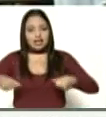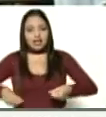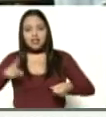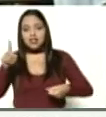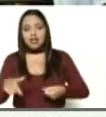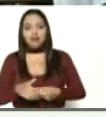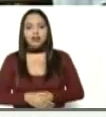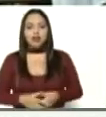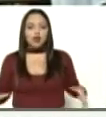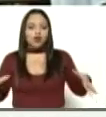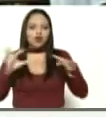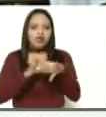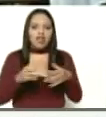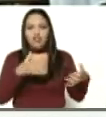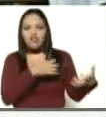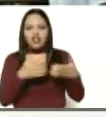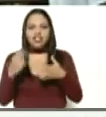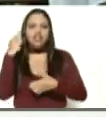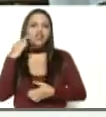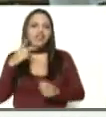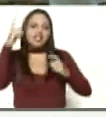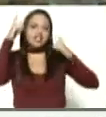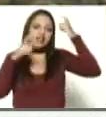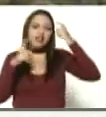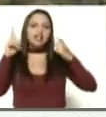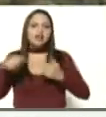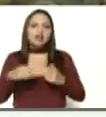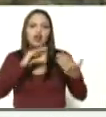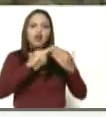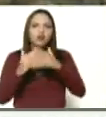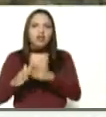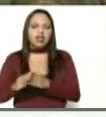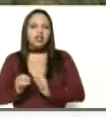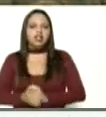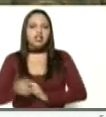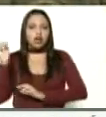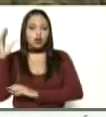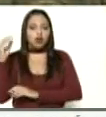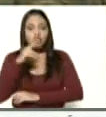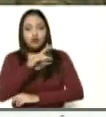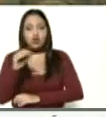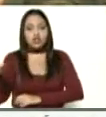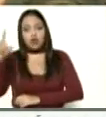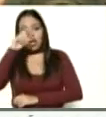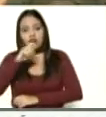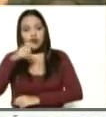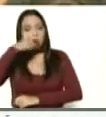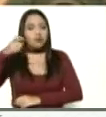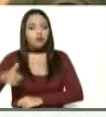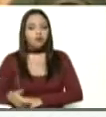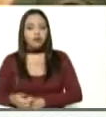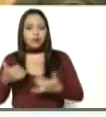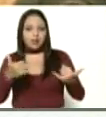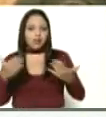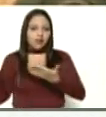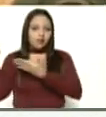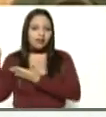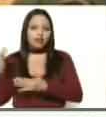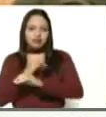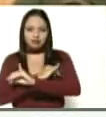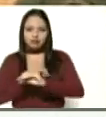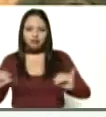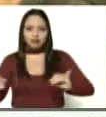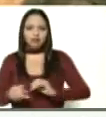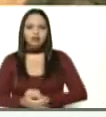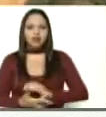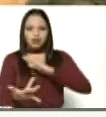unidades de batallas Bolívar Chávez, las comunas y el Congreso Bicentenario de los Pueblos. Con estas imágenes, nosotros despedimos